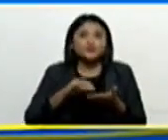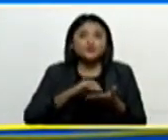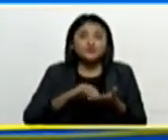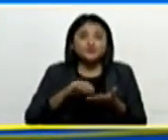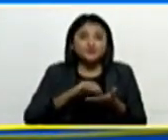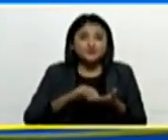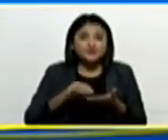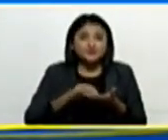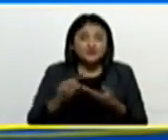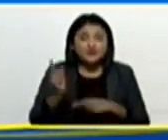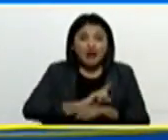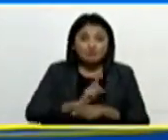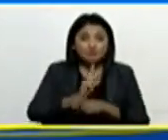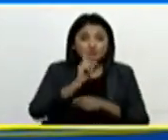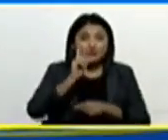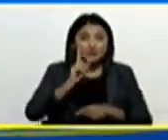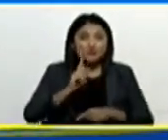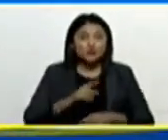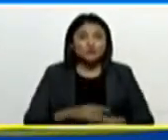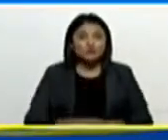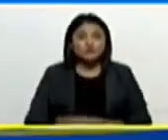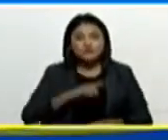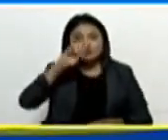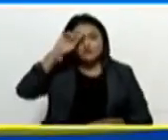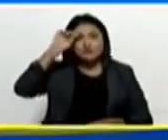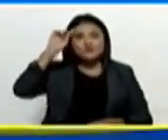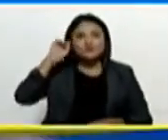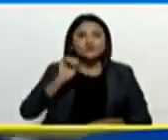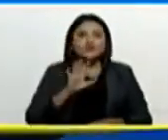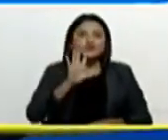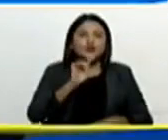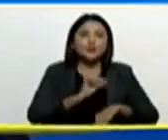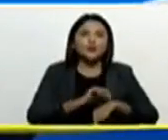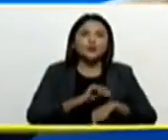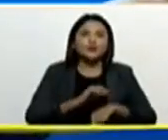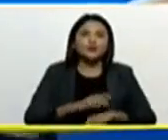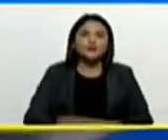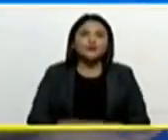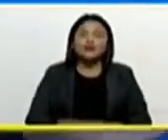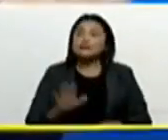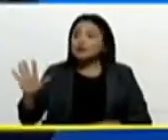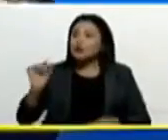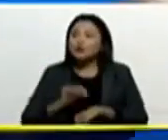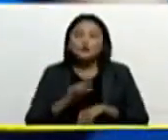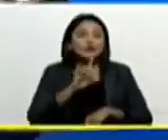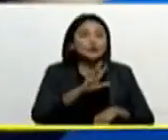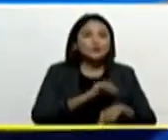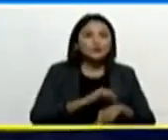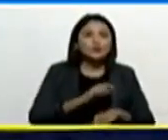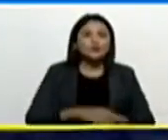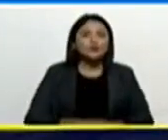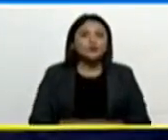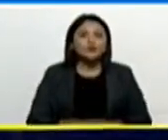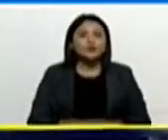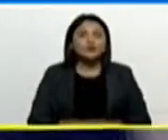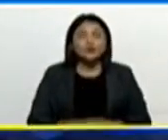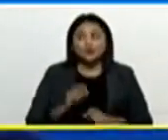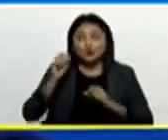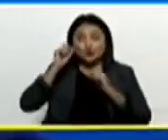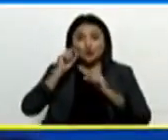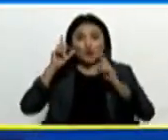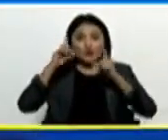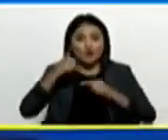en ráfaga. Y entonces 5 minutos, y todos 5 minutos. Y se quedaron asombrados los